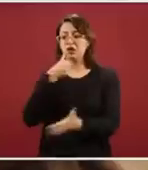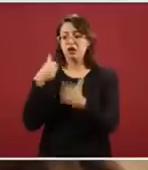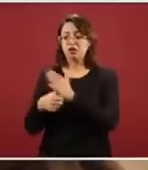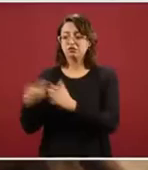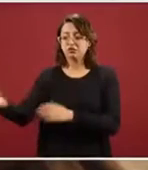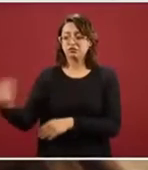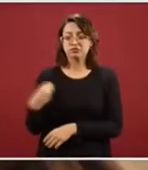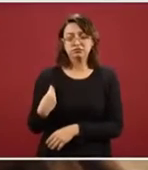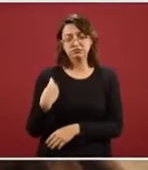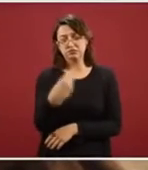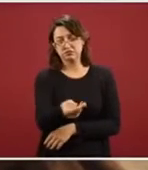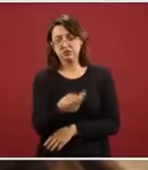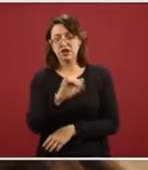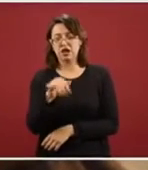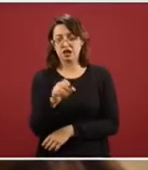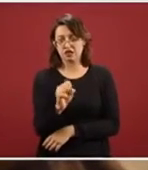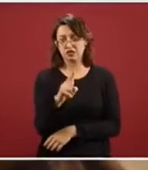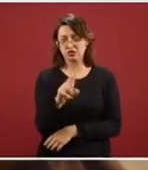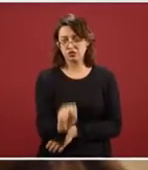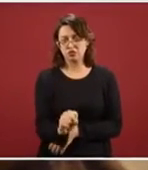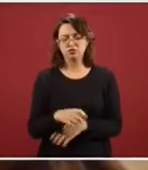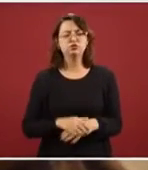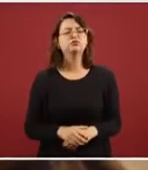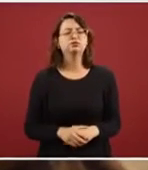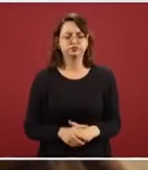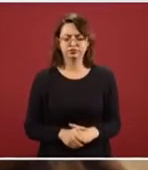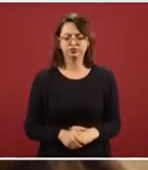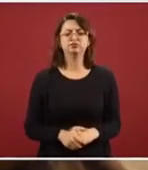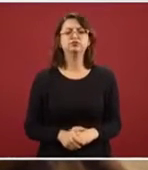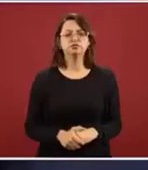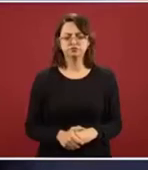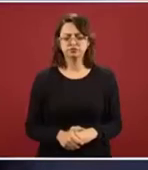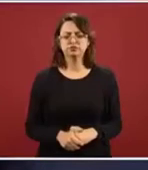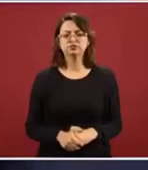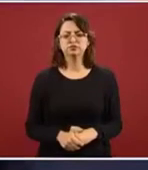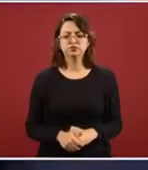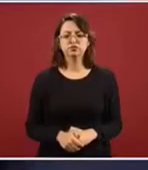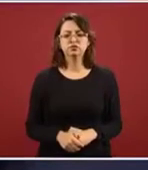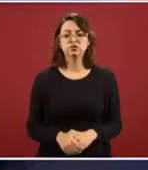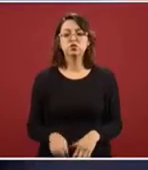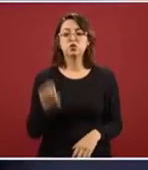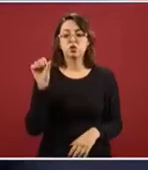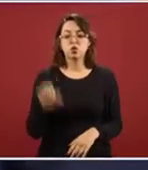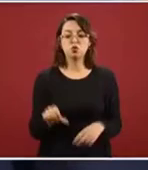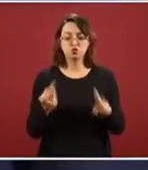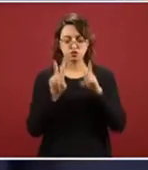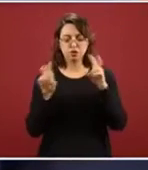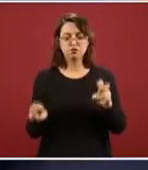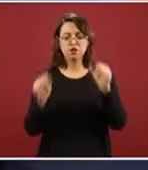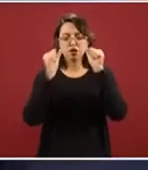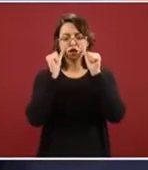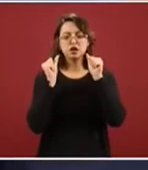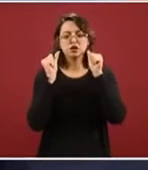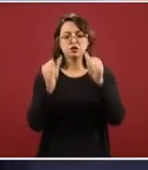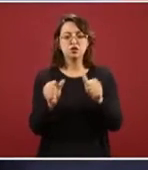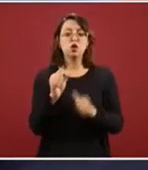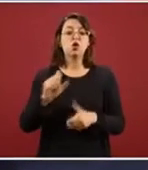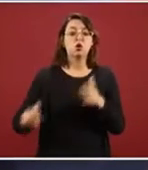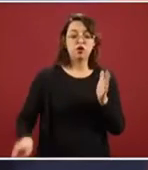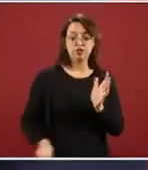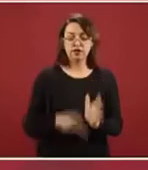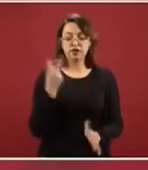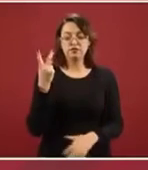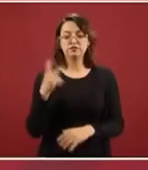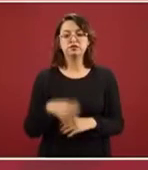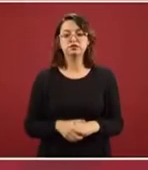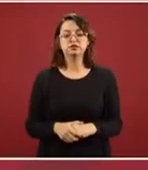por favor. Y y hoy precisamente tratamos el tema, bueno, vuelvo a decirlo,